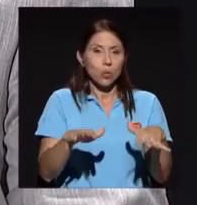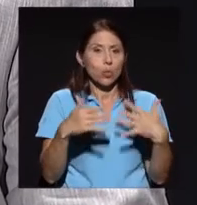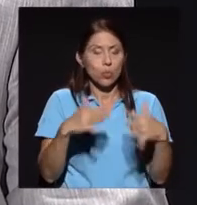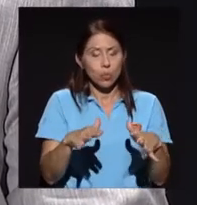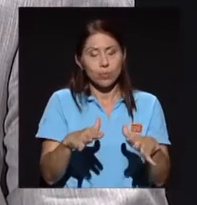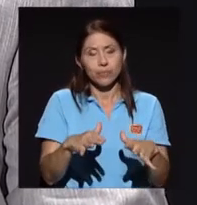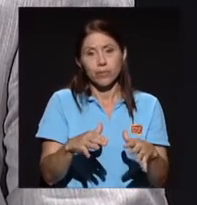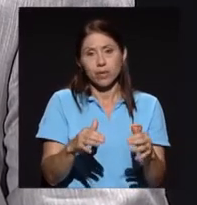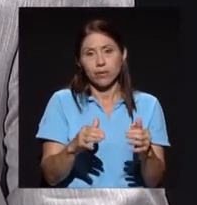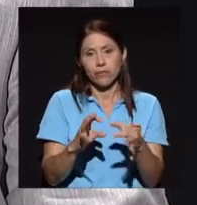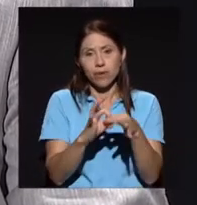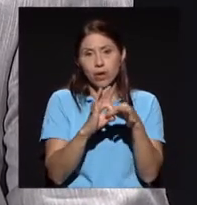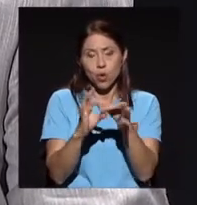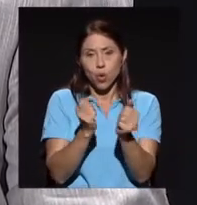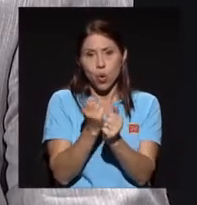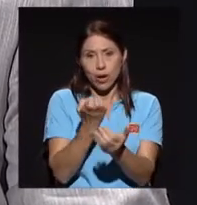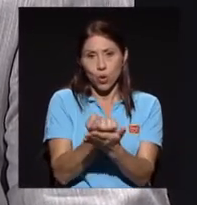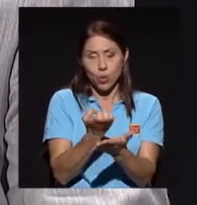economía.